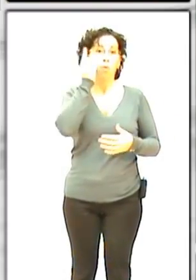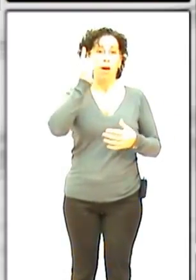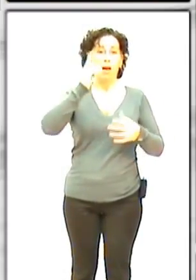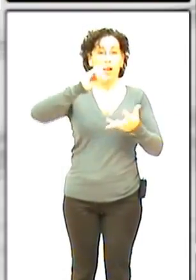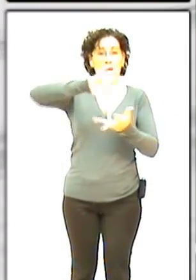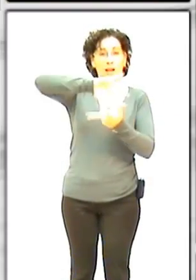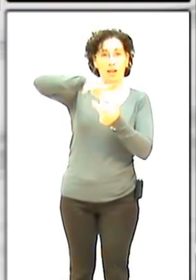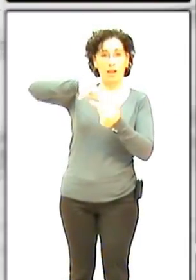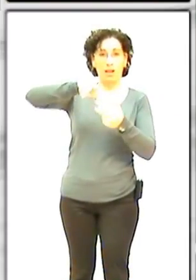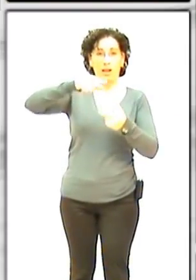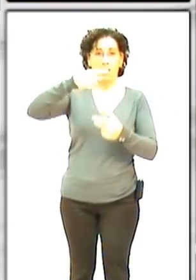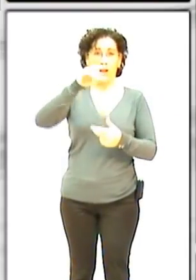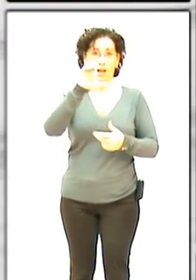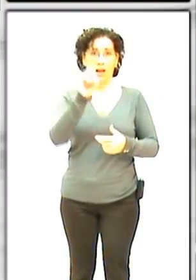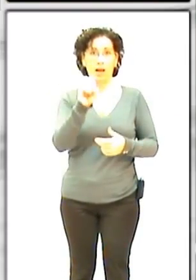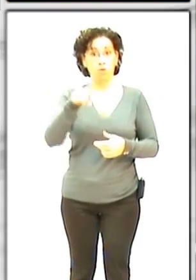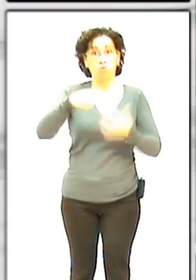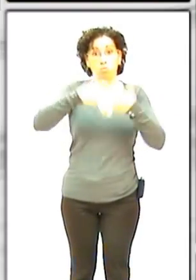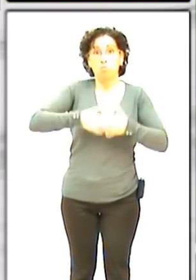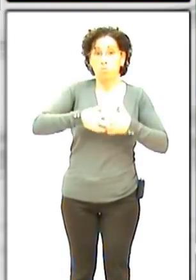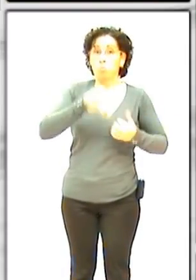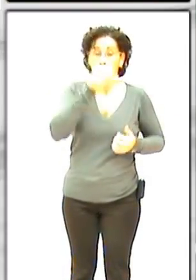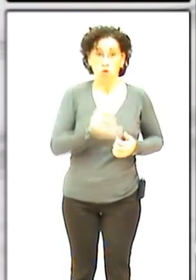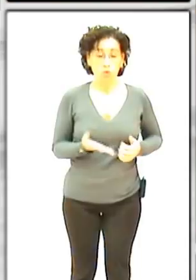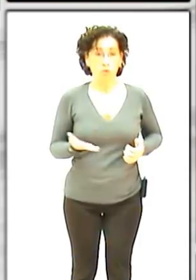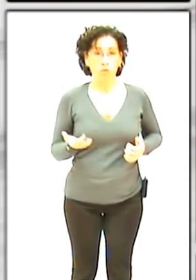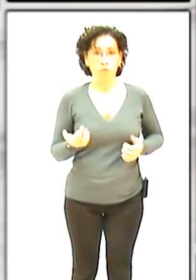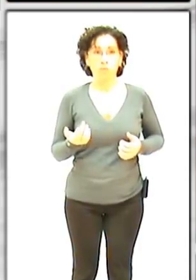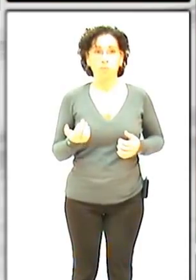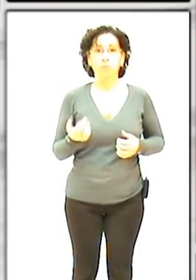buen dispositivo, parte de